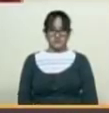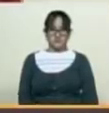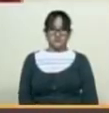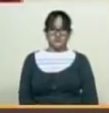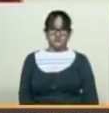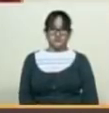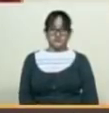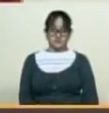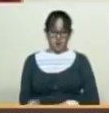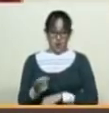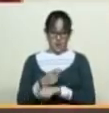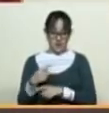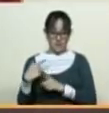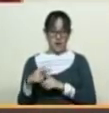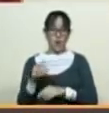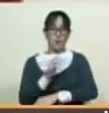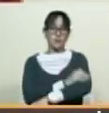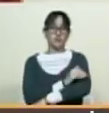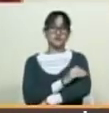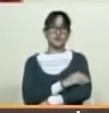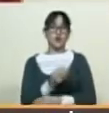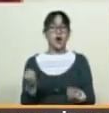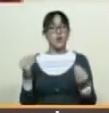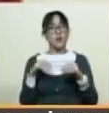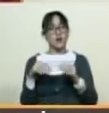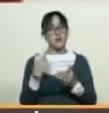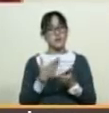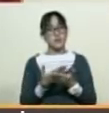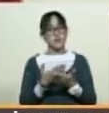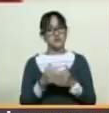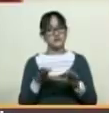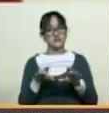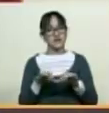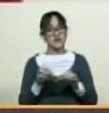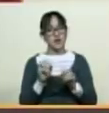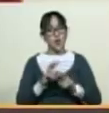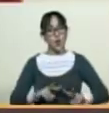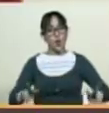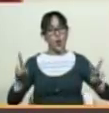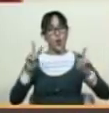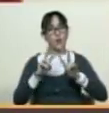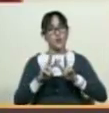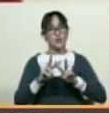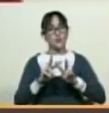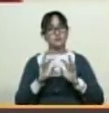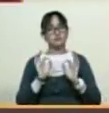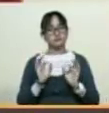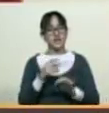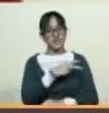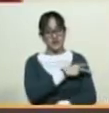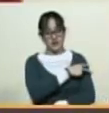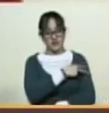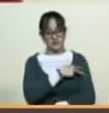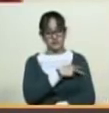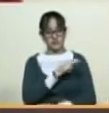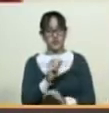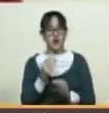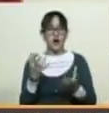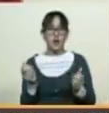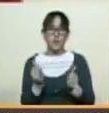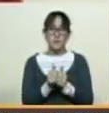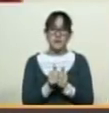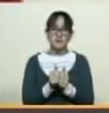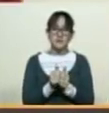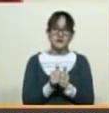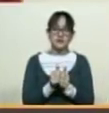El gobierno y oposición acuerdan proponer al secretario general de Naciones Unidas se conforme una delegación de acompañamiento